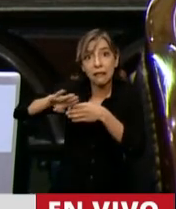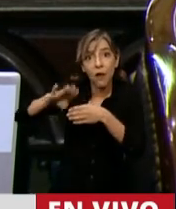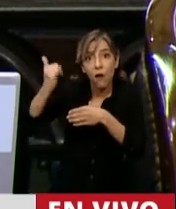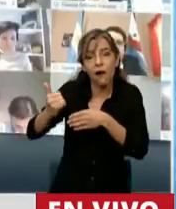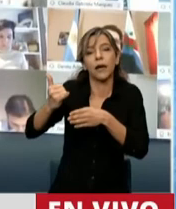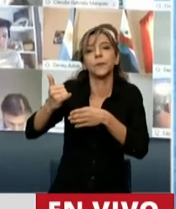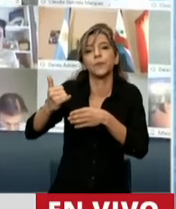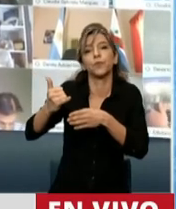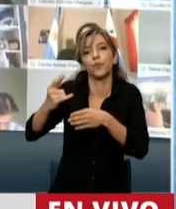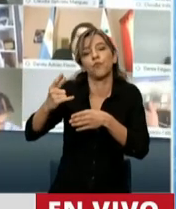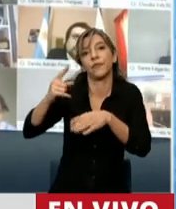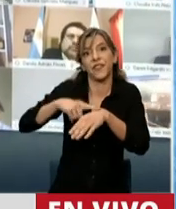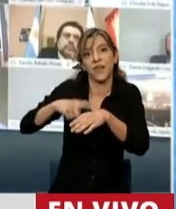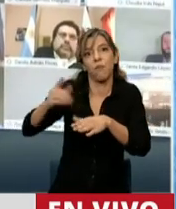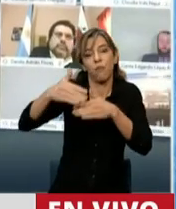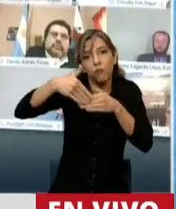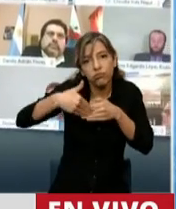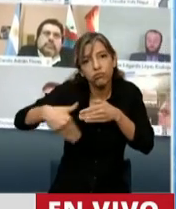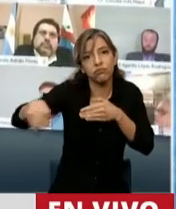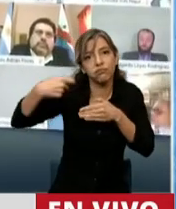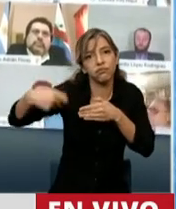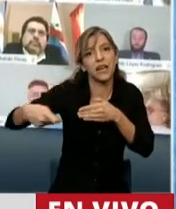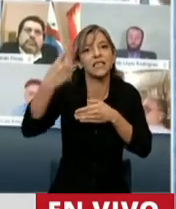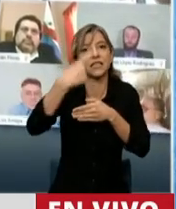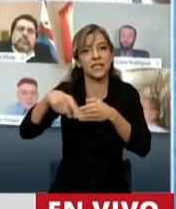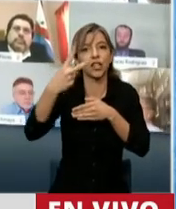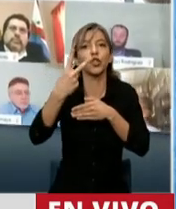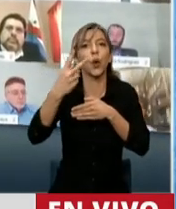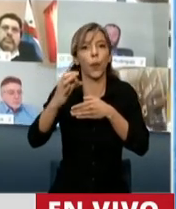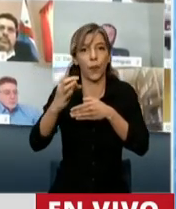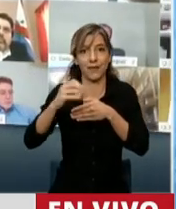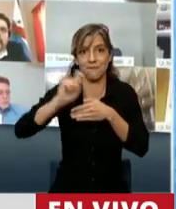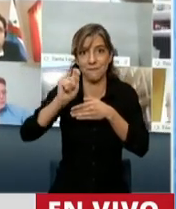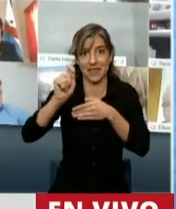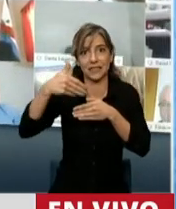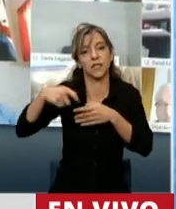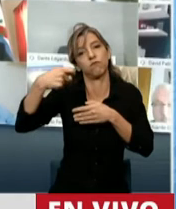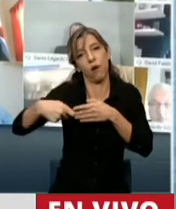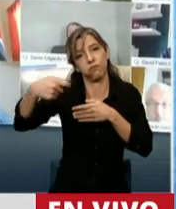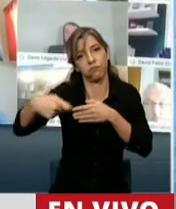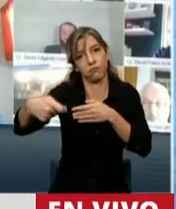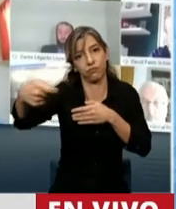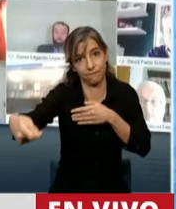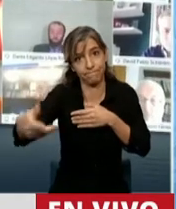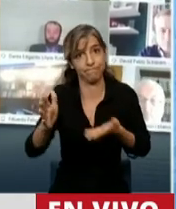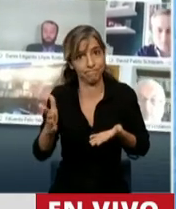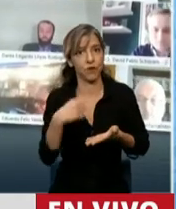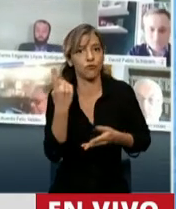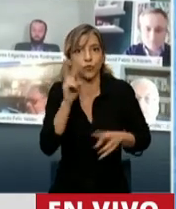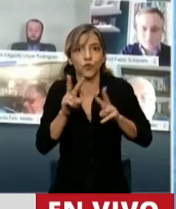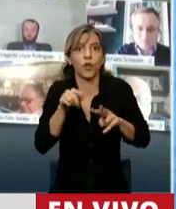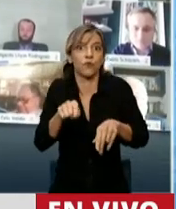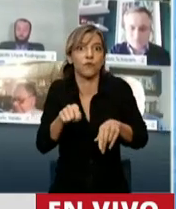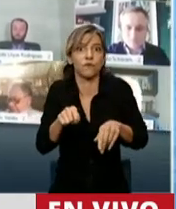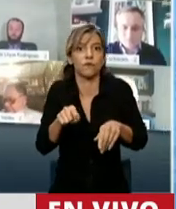meses. Así que, en el marco de lo que hoy tratamos, en el marco de poder haber llegado en esto a un